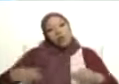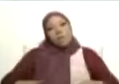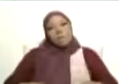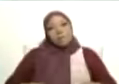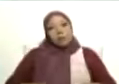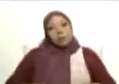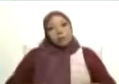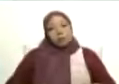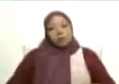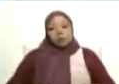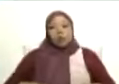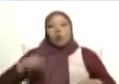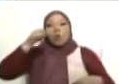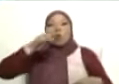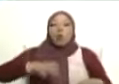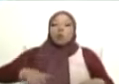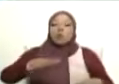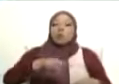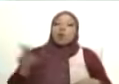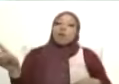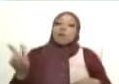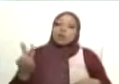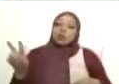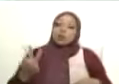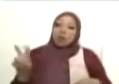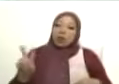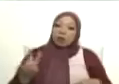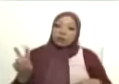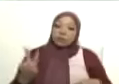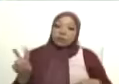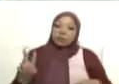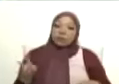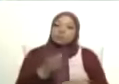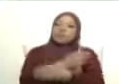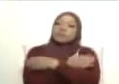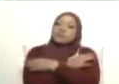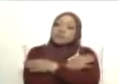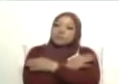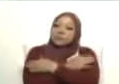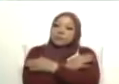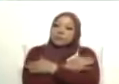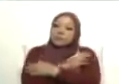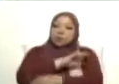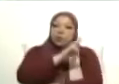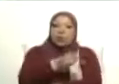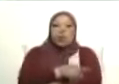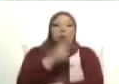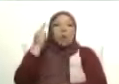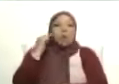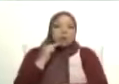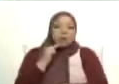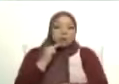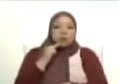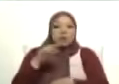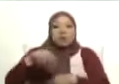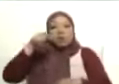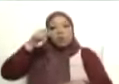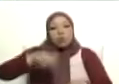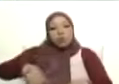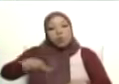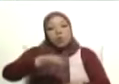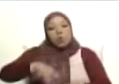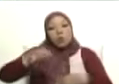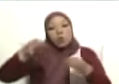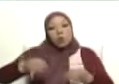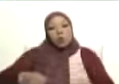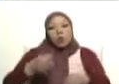han aplicado pues todos los funcionarios. De manera pues que mis felicitaciones a la Fuerza Armada Nacional Bolivariana y a nuestros órganos